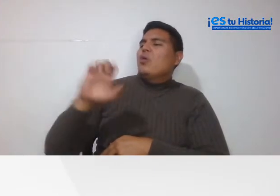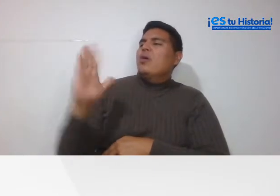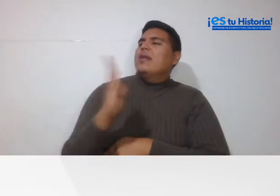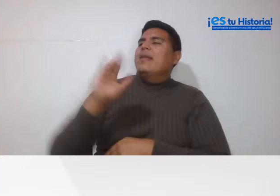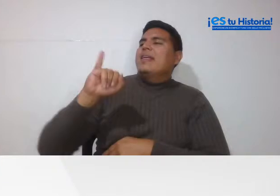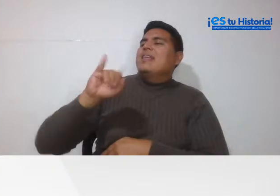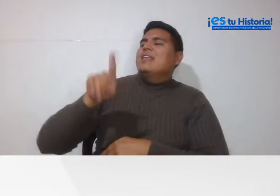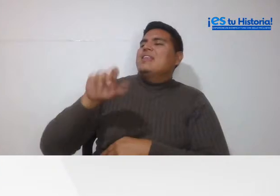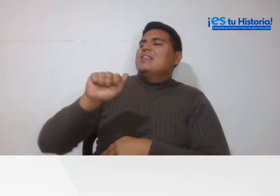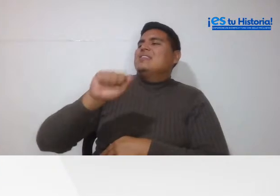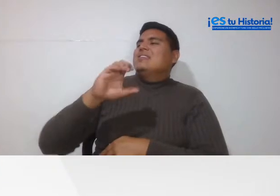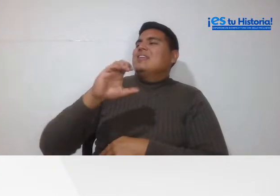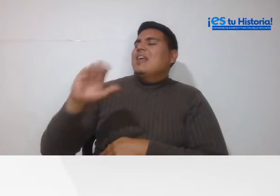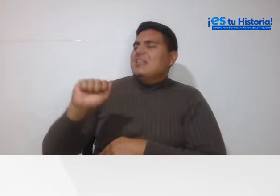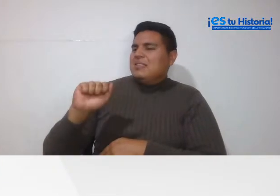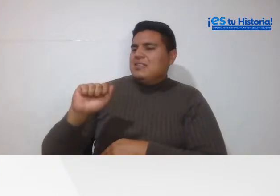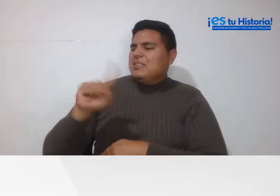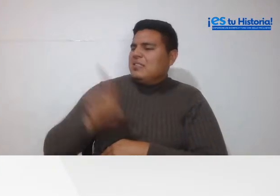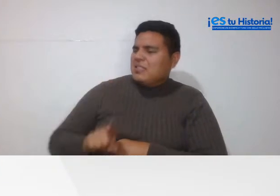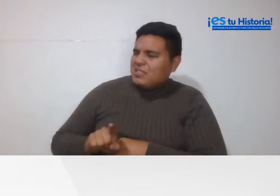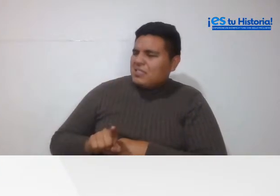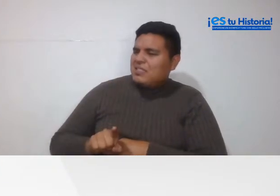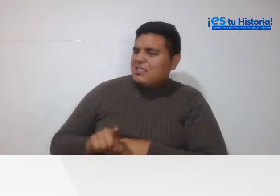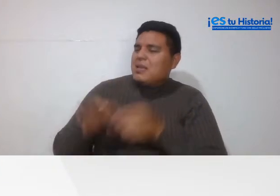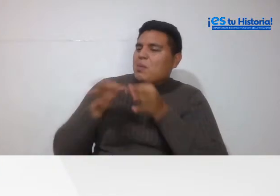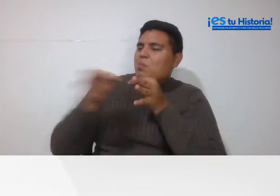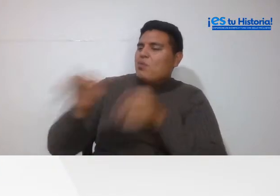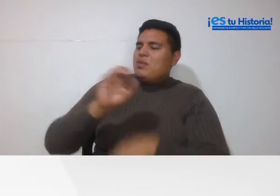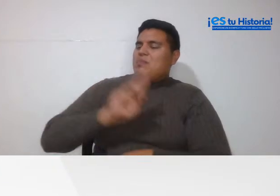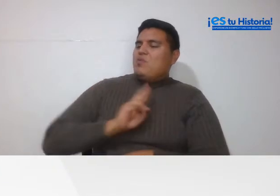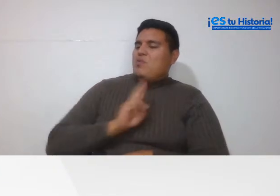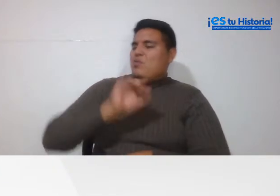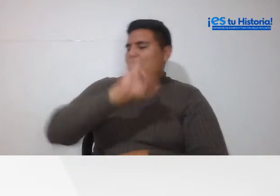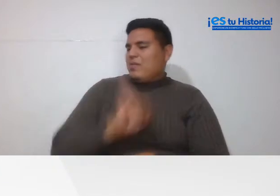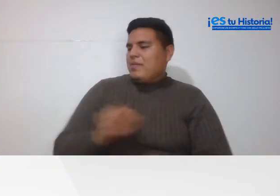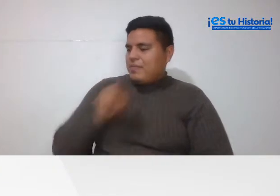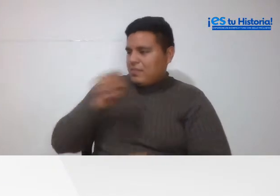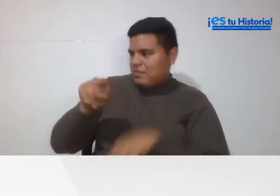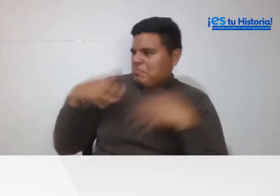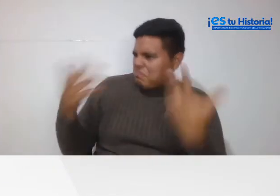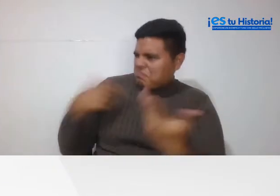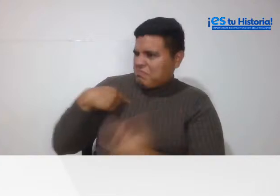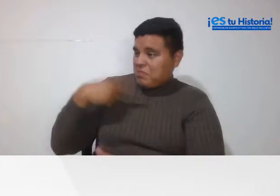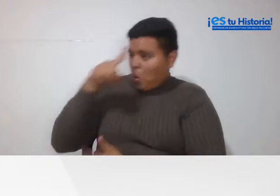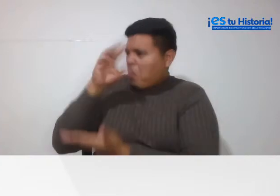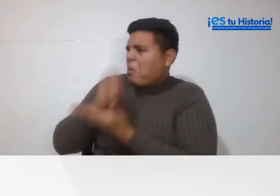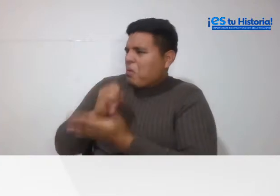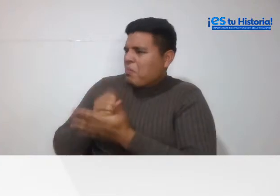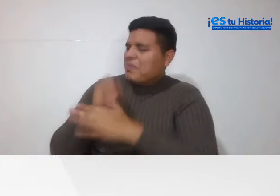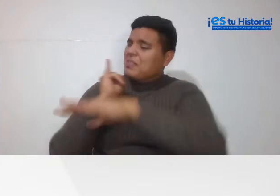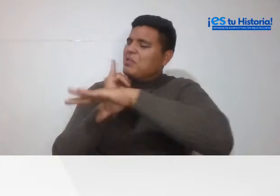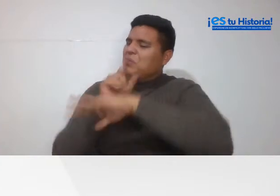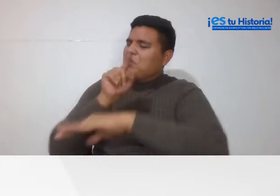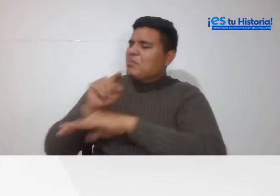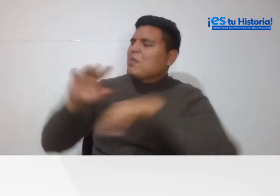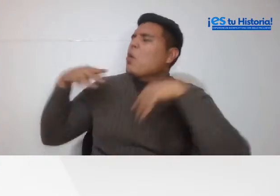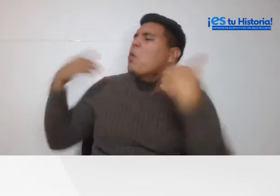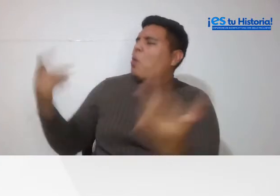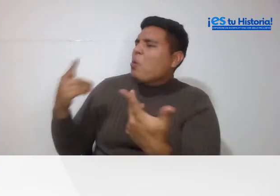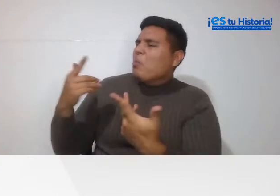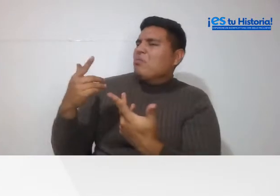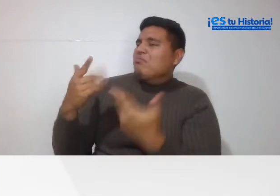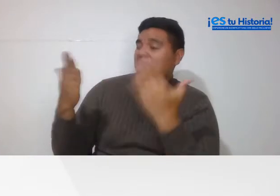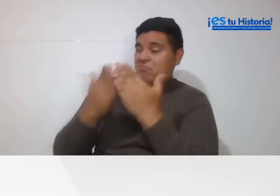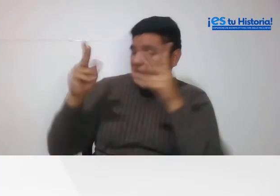brindando a la comunidad en general, pero enfocándonos precisamente y principalmente en Emmanuel Álvarez. ¿Qué le diría